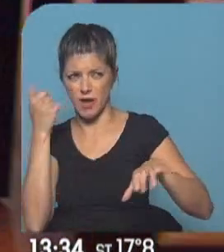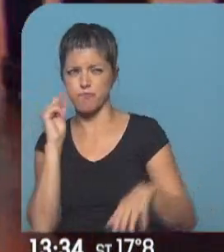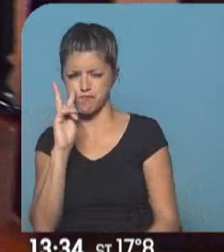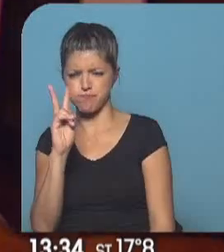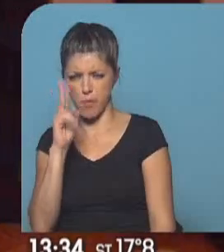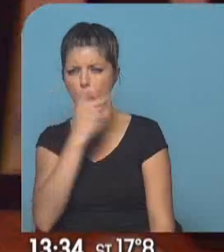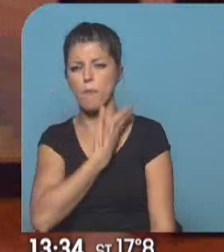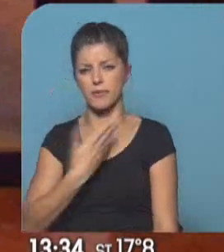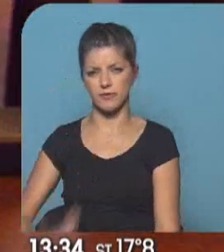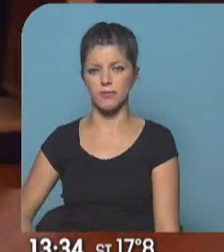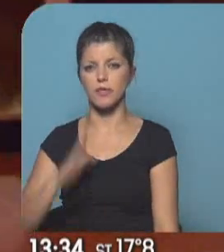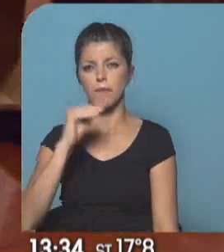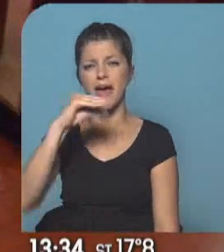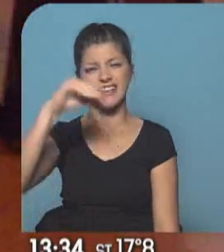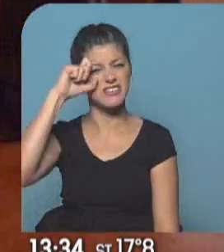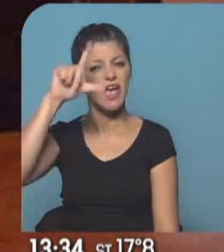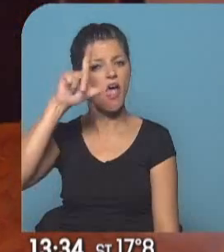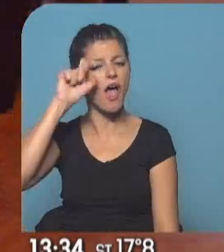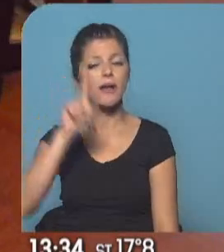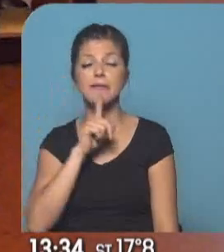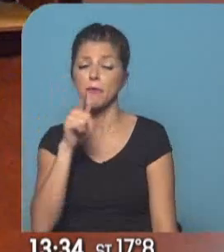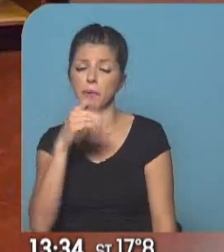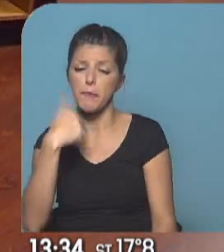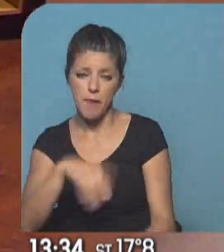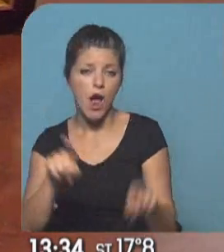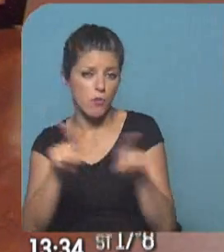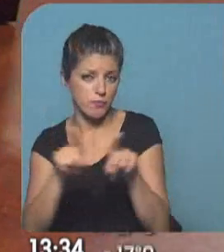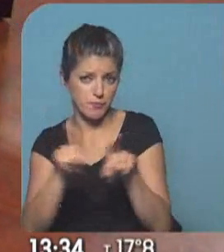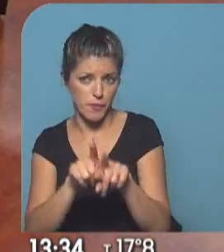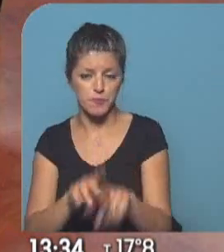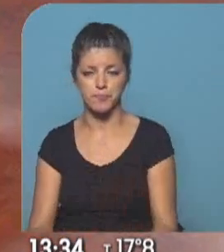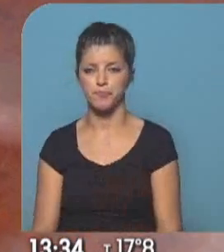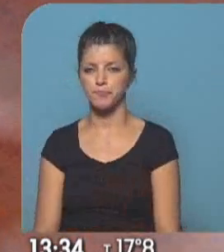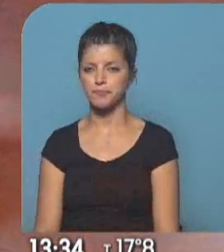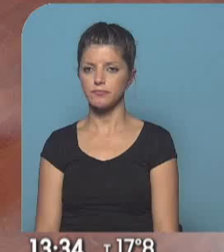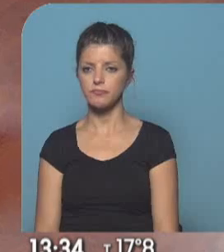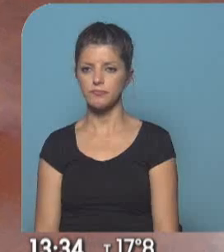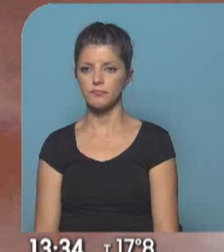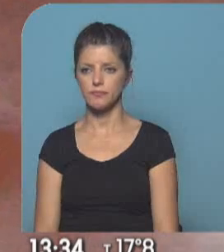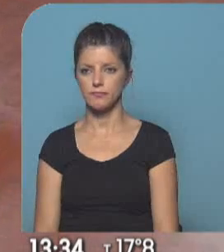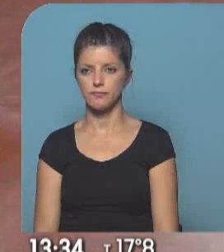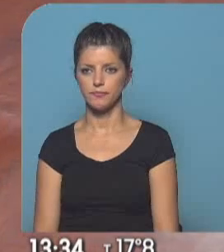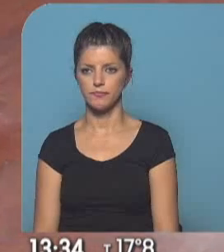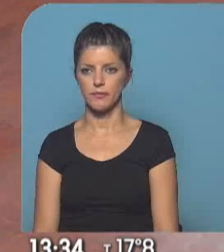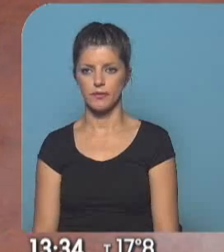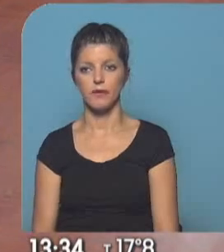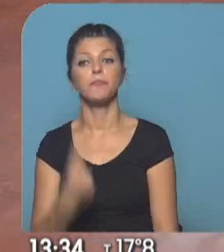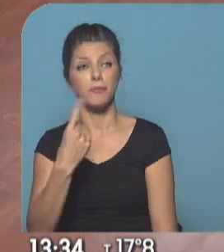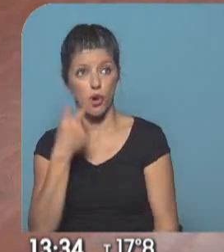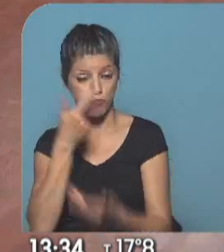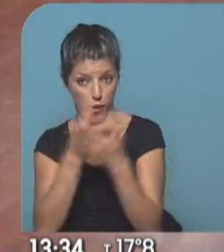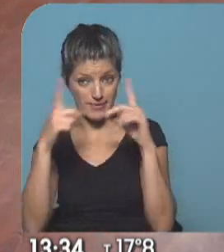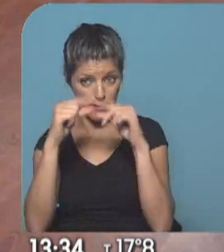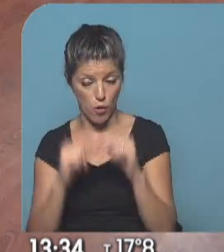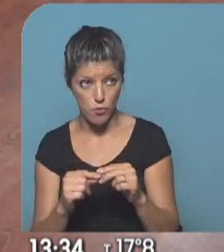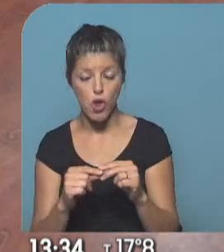y que mi impresión es que se va a convertir en algo permanente de la realidad política. Como chilena. si ya no alcanzara con el tema de mostrar las Efectivamente. cifras, por un lado,